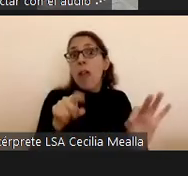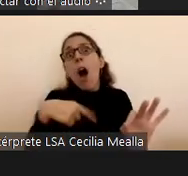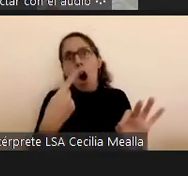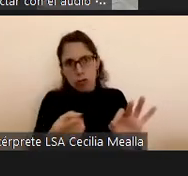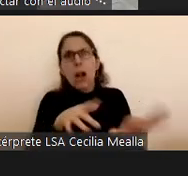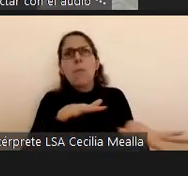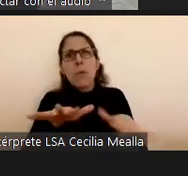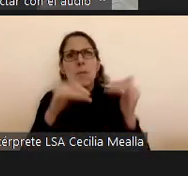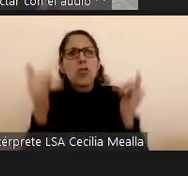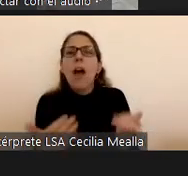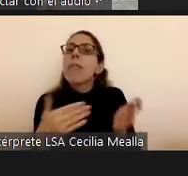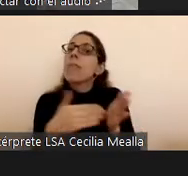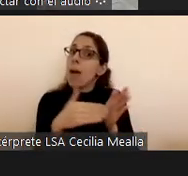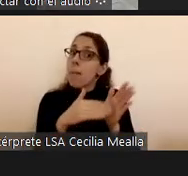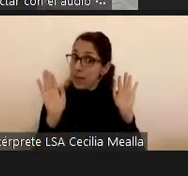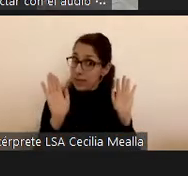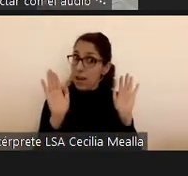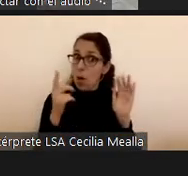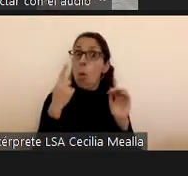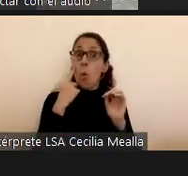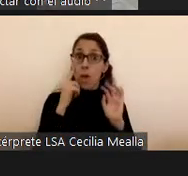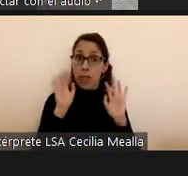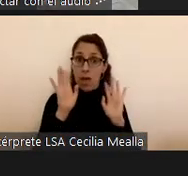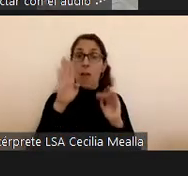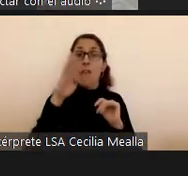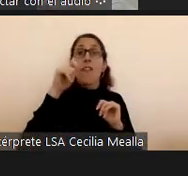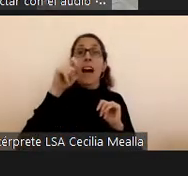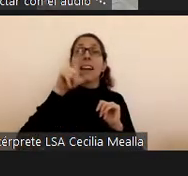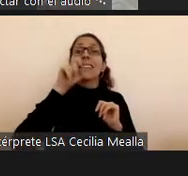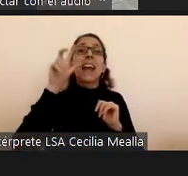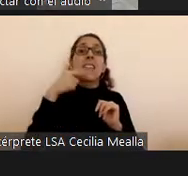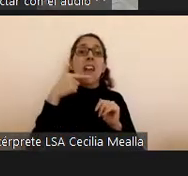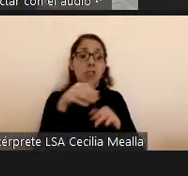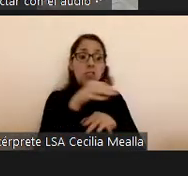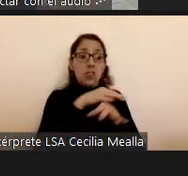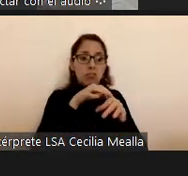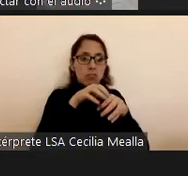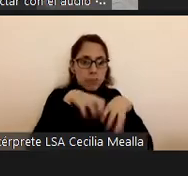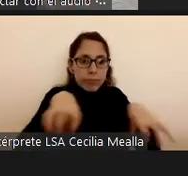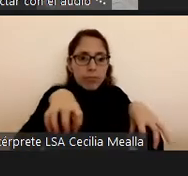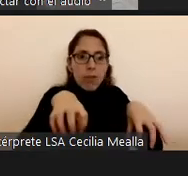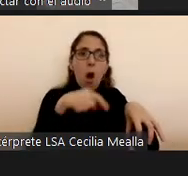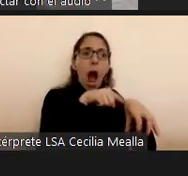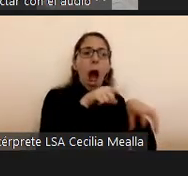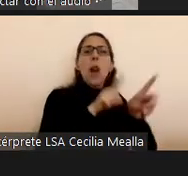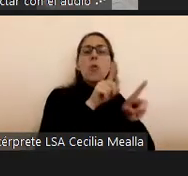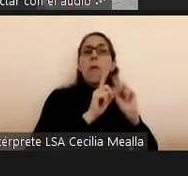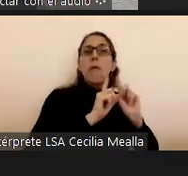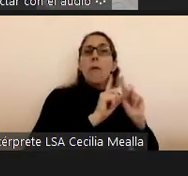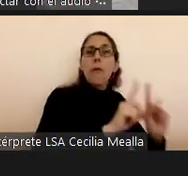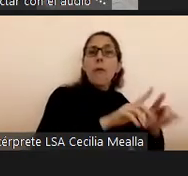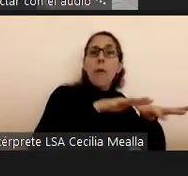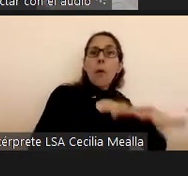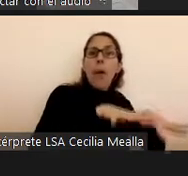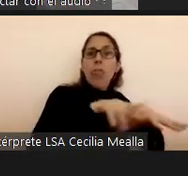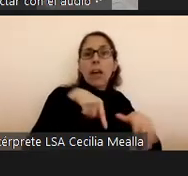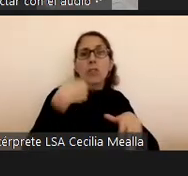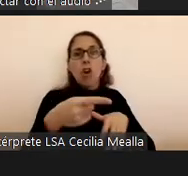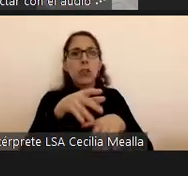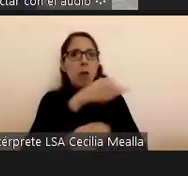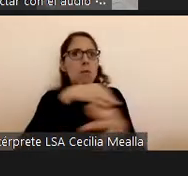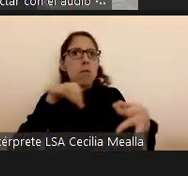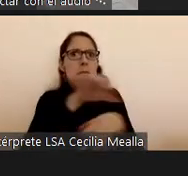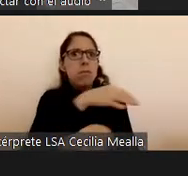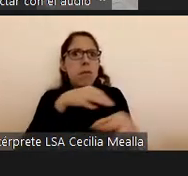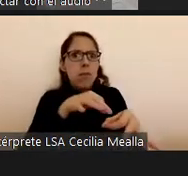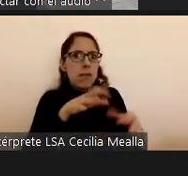bacterias. Hay bacterias móviles y hay bacterias inmóviles. ¿Sí? Bien. Bueno, hay